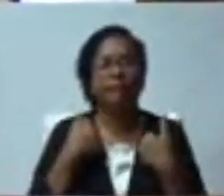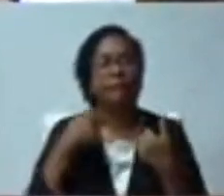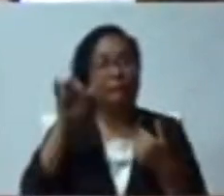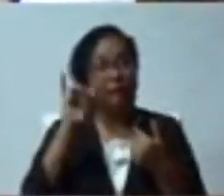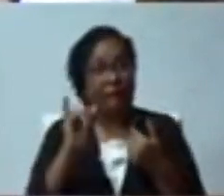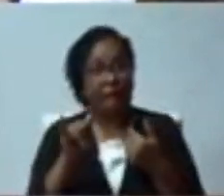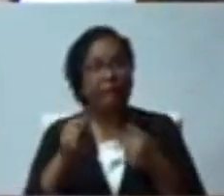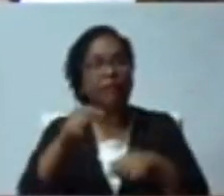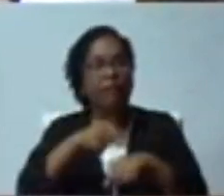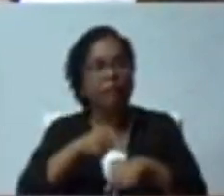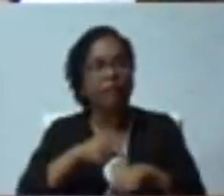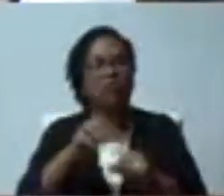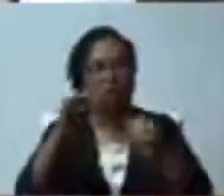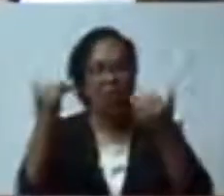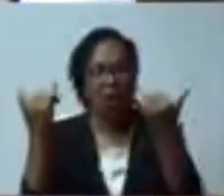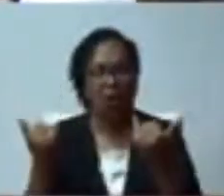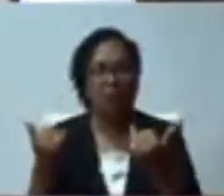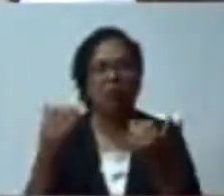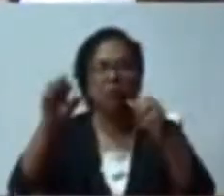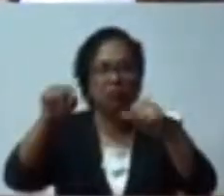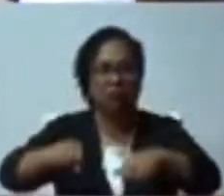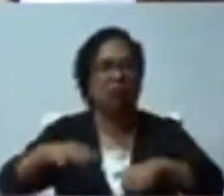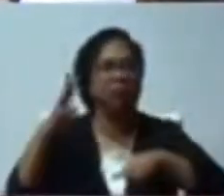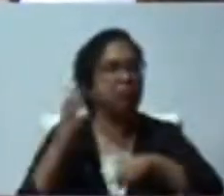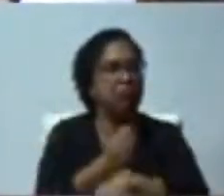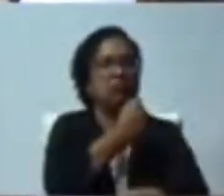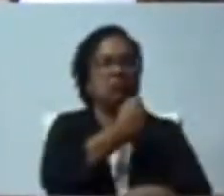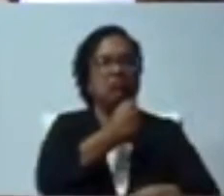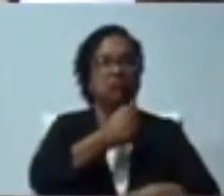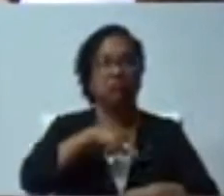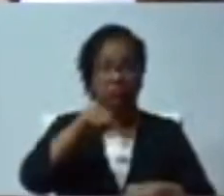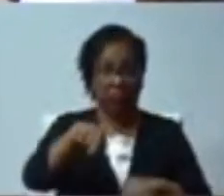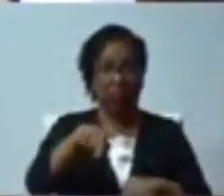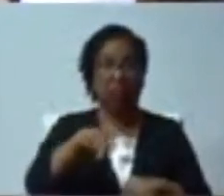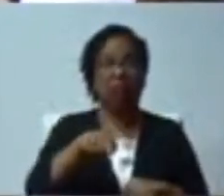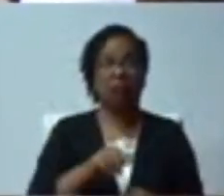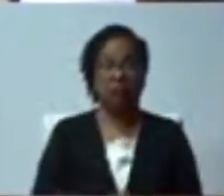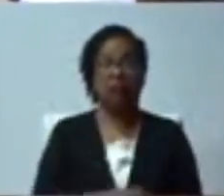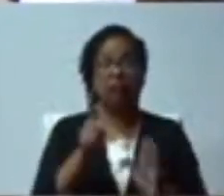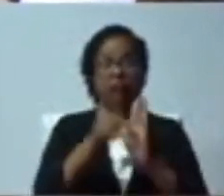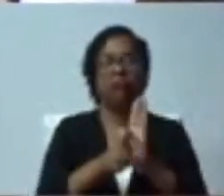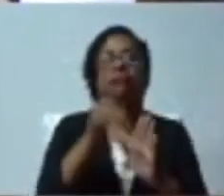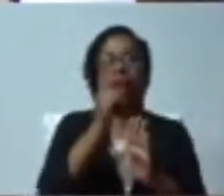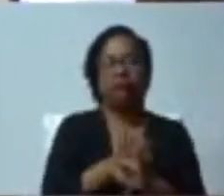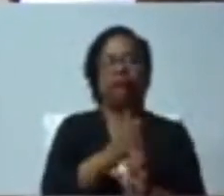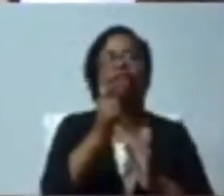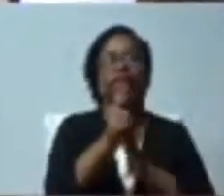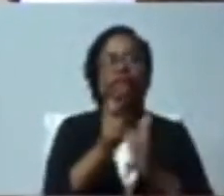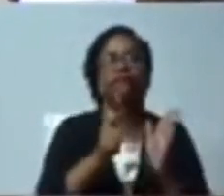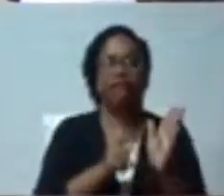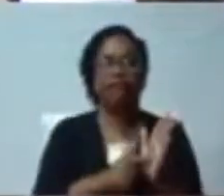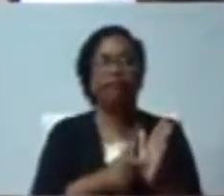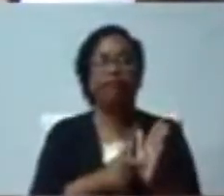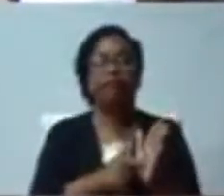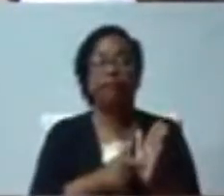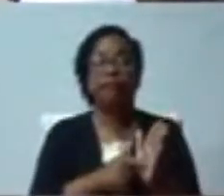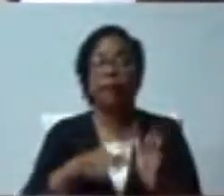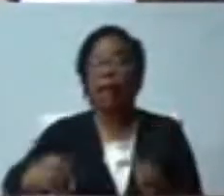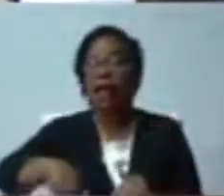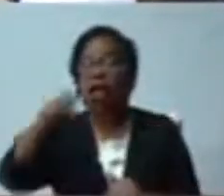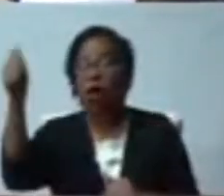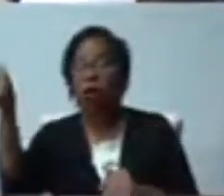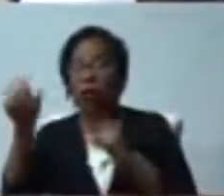del Poder Ejecutivo están dispuestas a aceptar el sacrificio fiscal que vendría